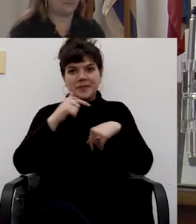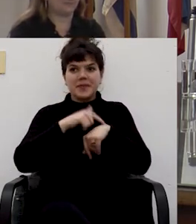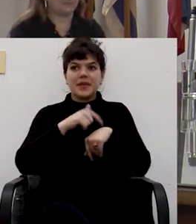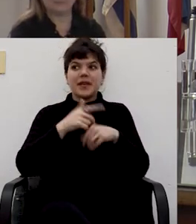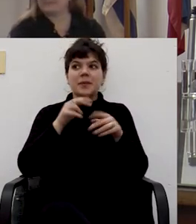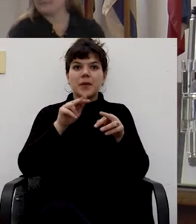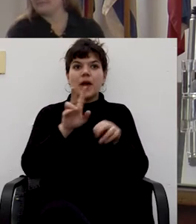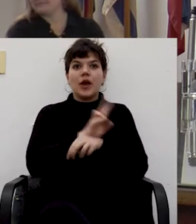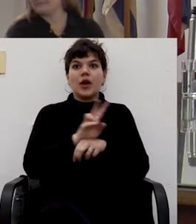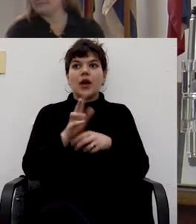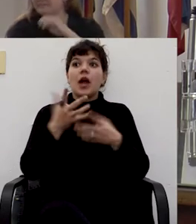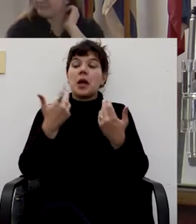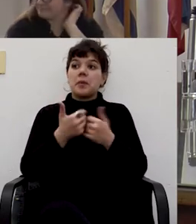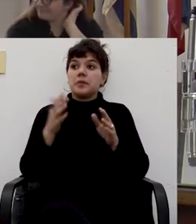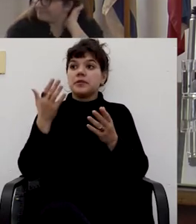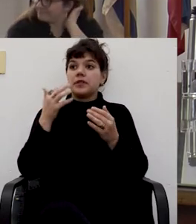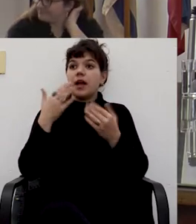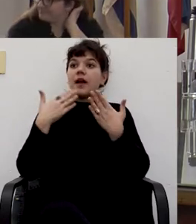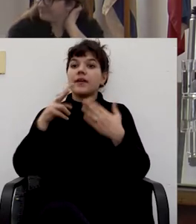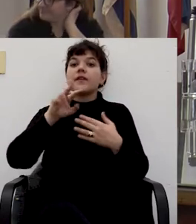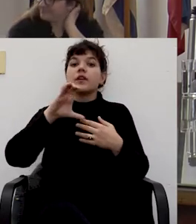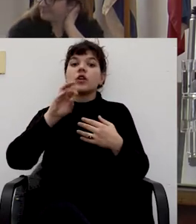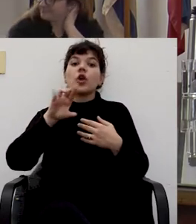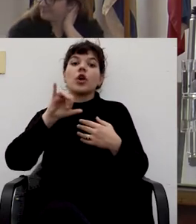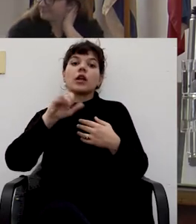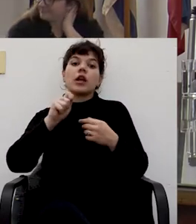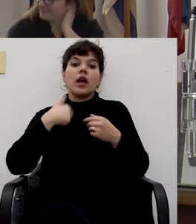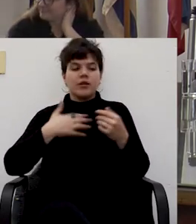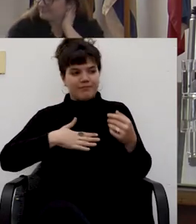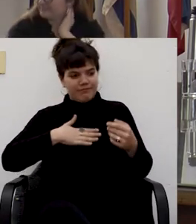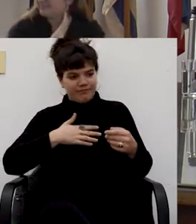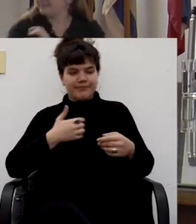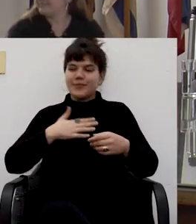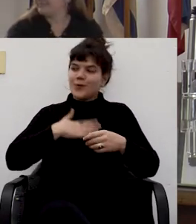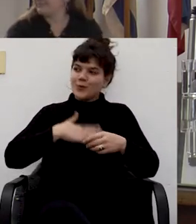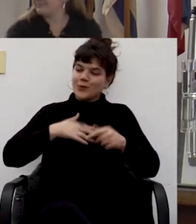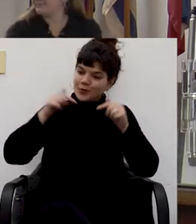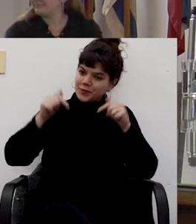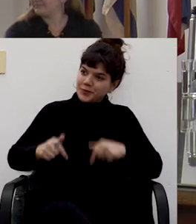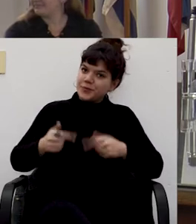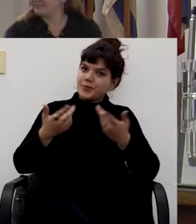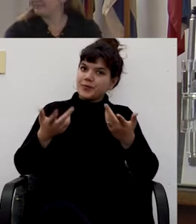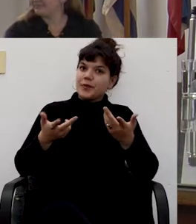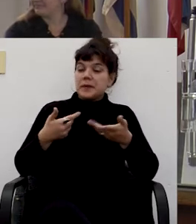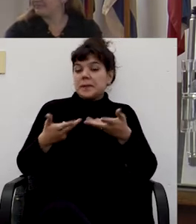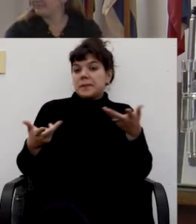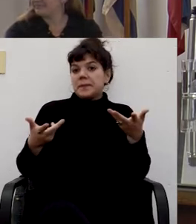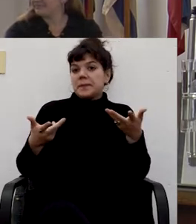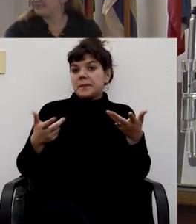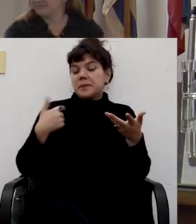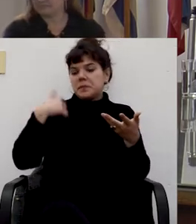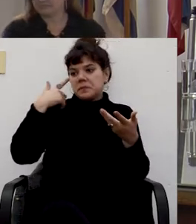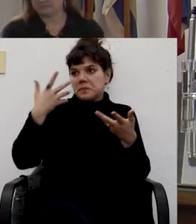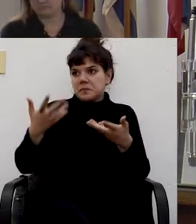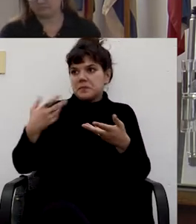si me parece. Bueno, muchas gracias, es un gusto estar acá, estar como como pensando